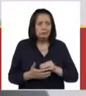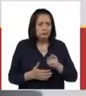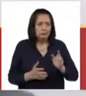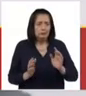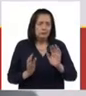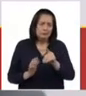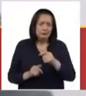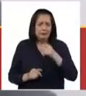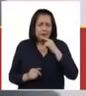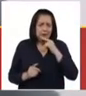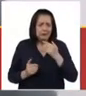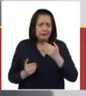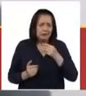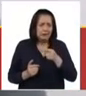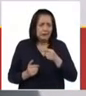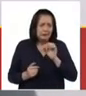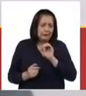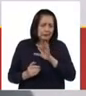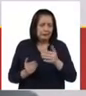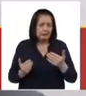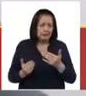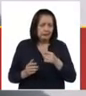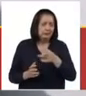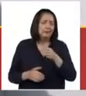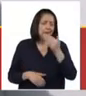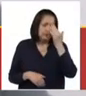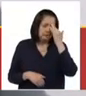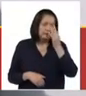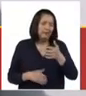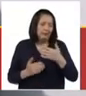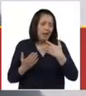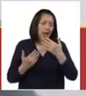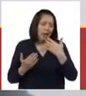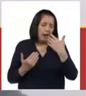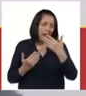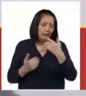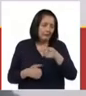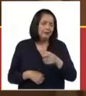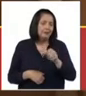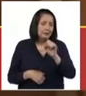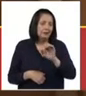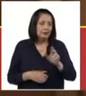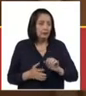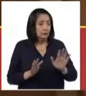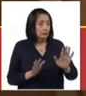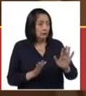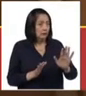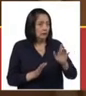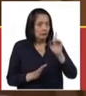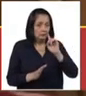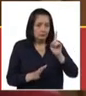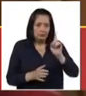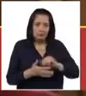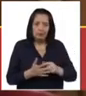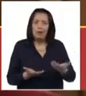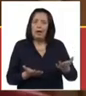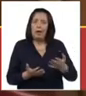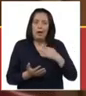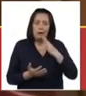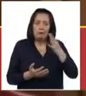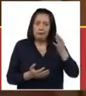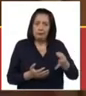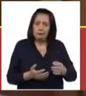parece que está un poquito nerviosito, ¿no? Ya conocemos su demagogia, señor Lescano. No mentir,